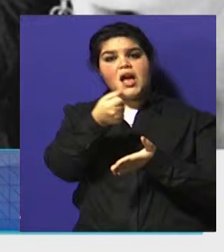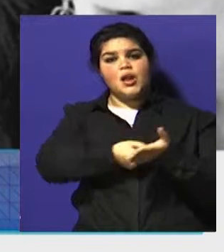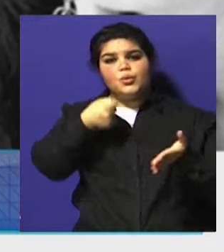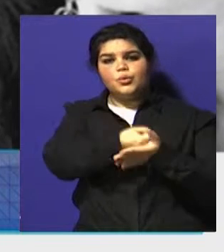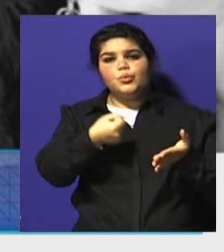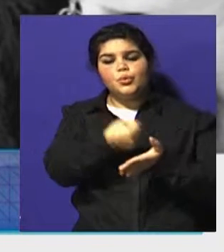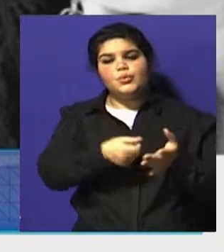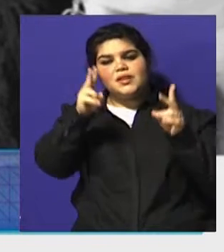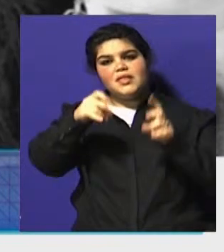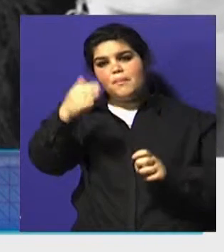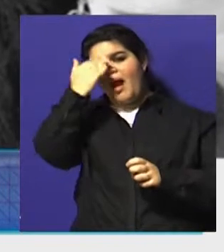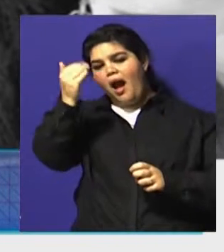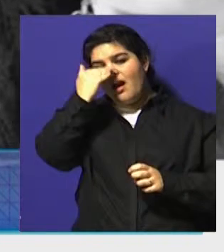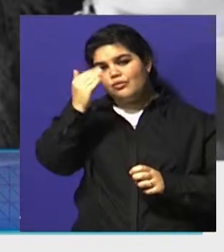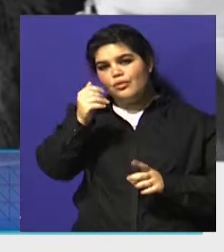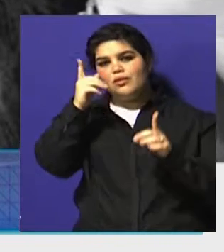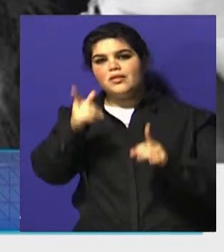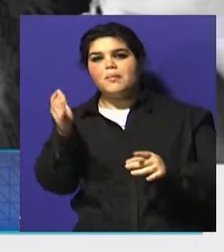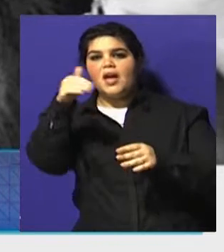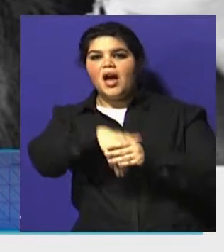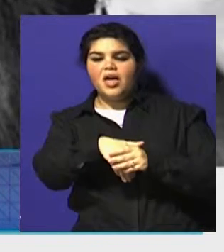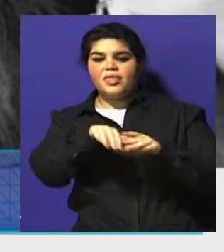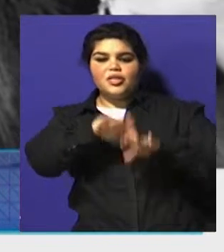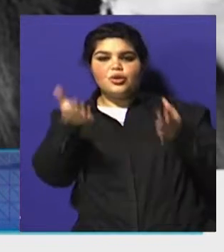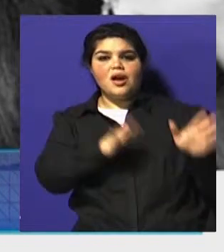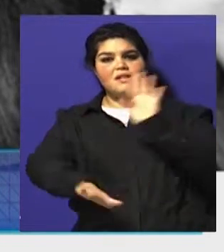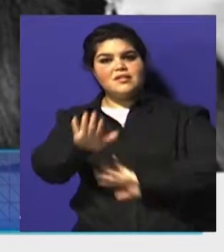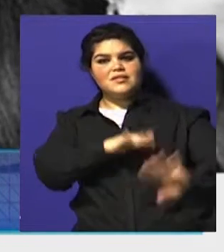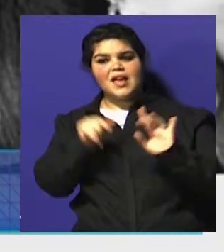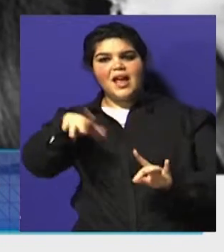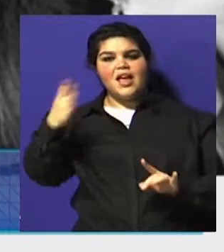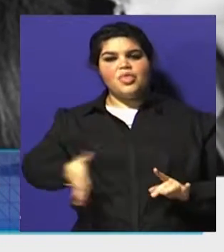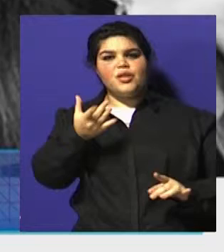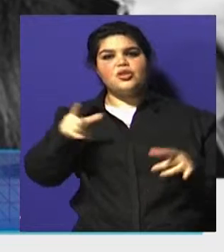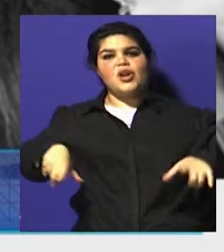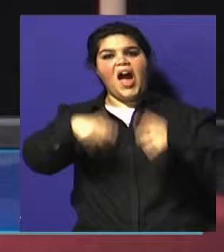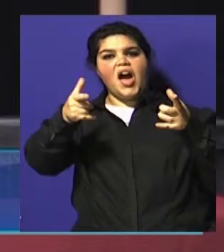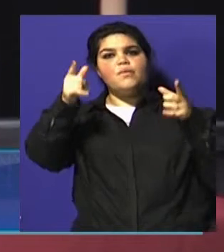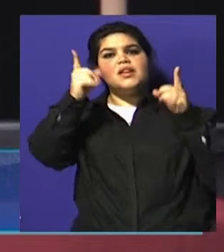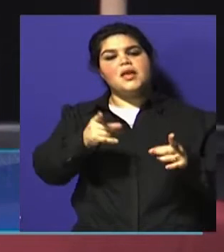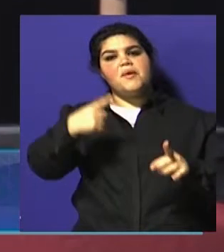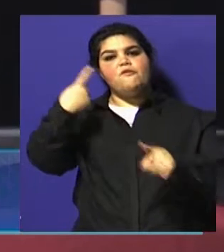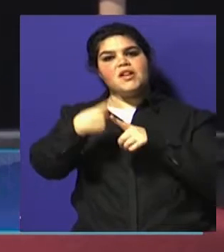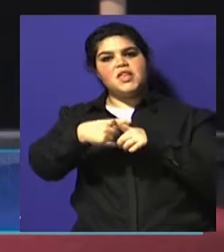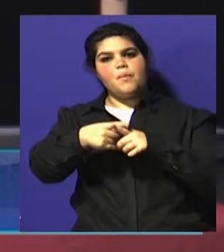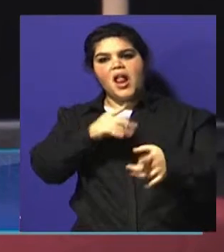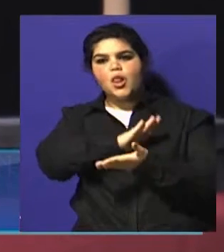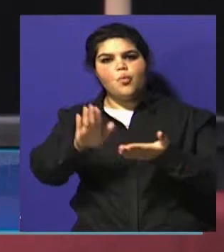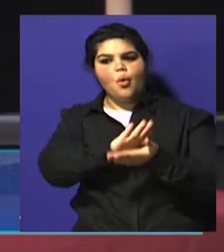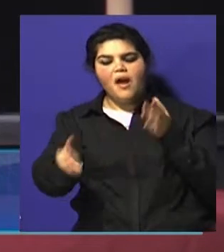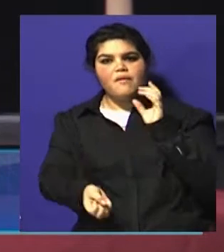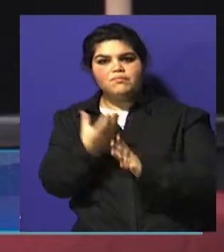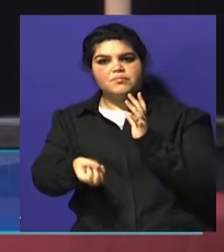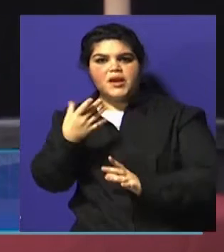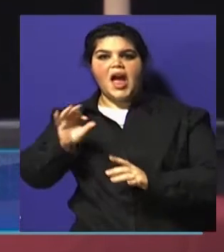actoral y productivo dentro de la escena, ella es directora del Árbol Compañía Teatral y del Festival de Nuevas Tendencias, que tiene más de 20